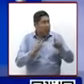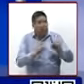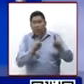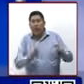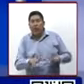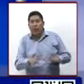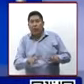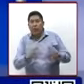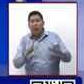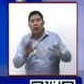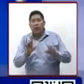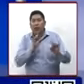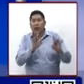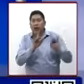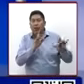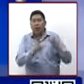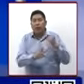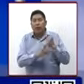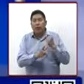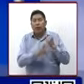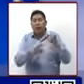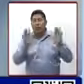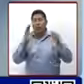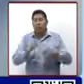a los precandidatos para las elecciones judiciales.